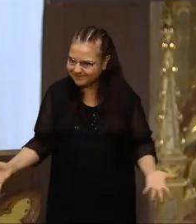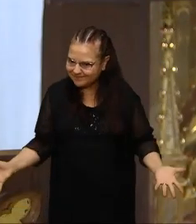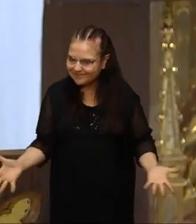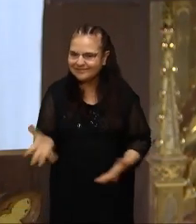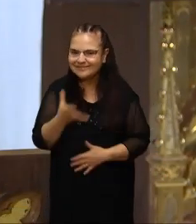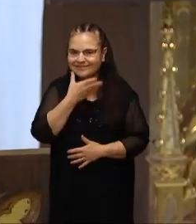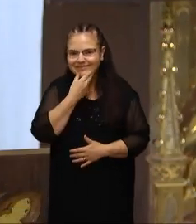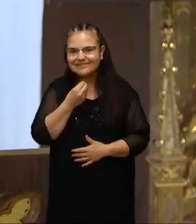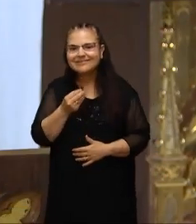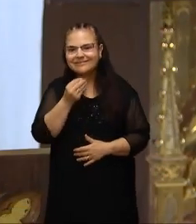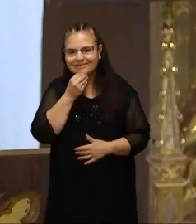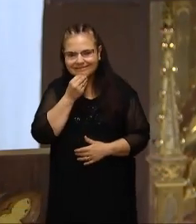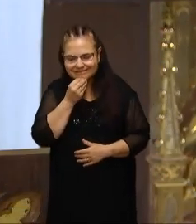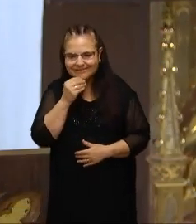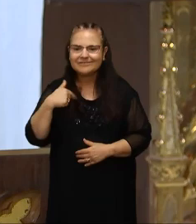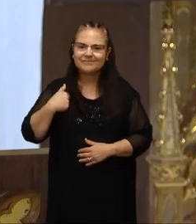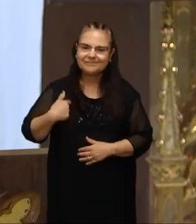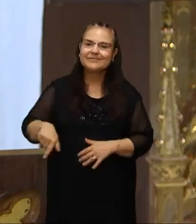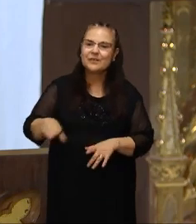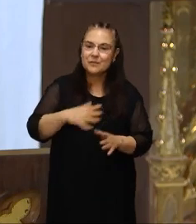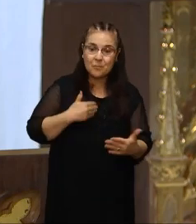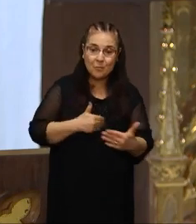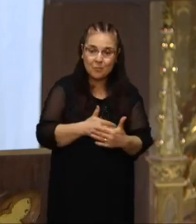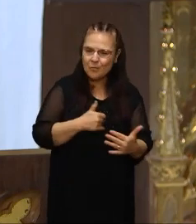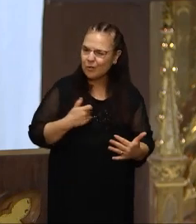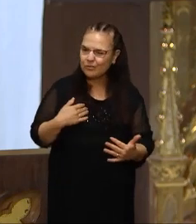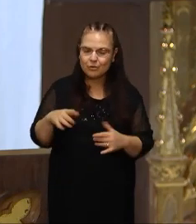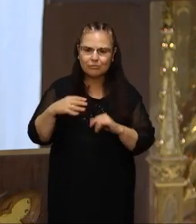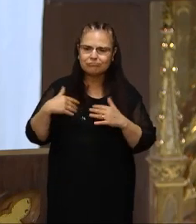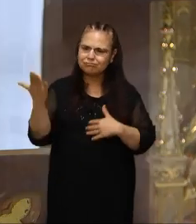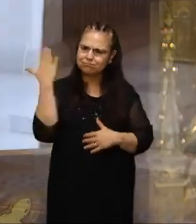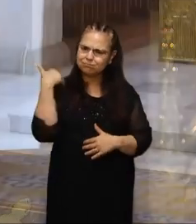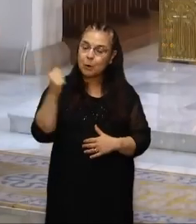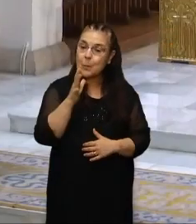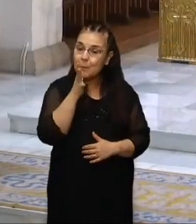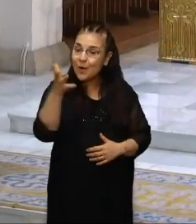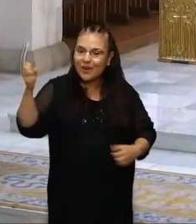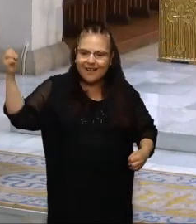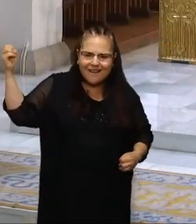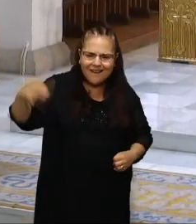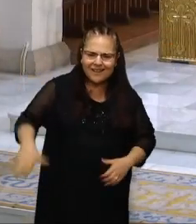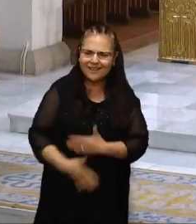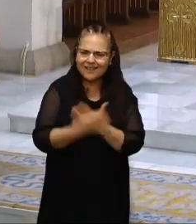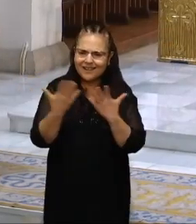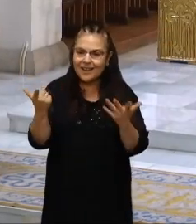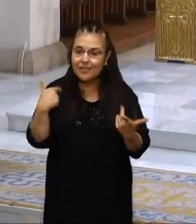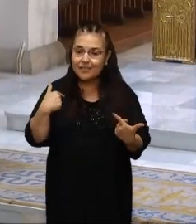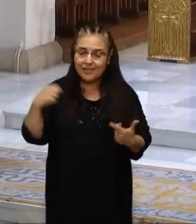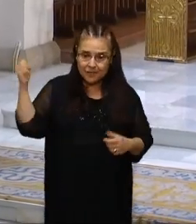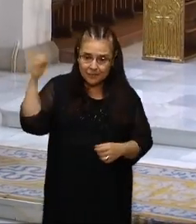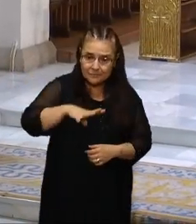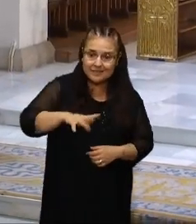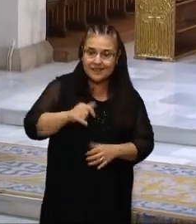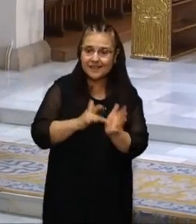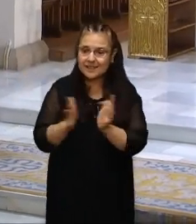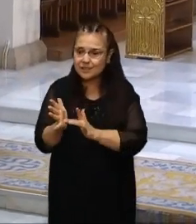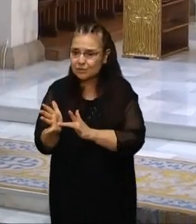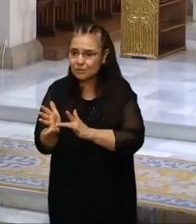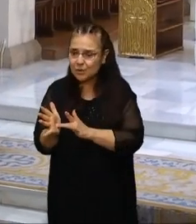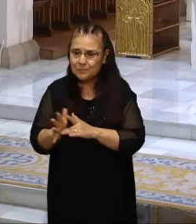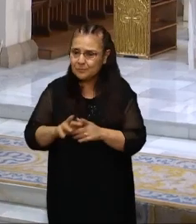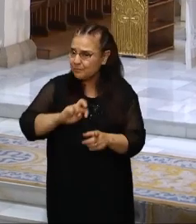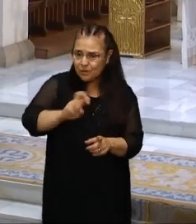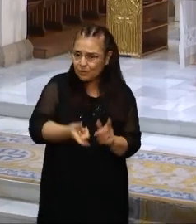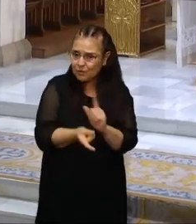maravilla que hayáis abandonado tan pronto al que os llamó por la gracia de Cristo y os hayáis pasado a otro